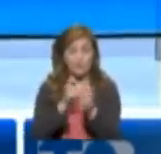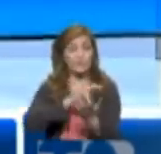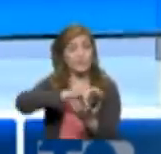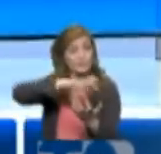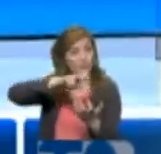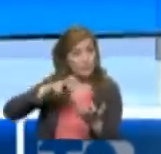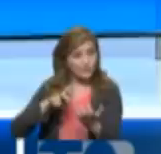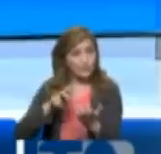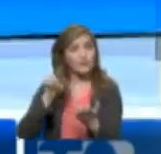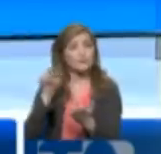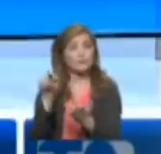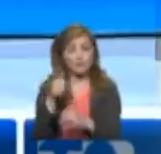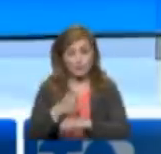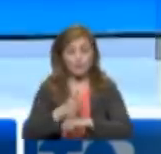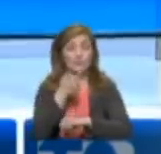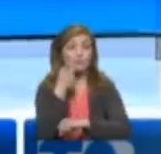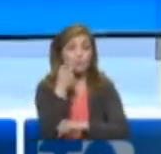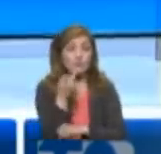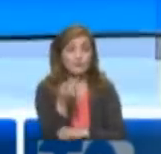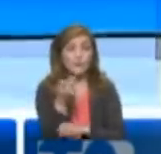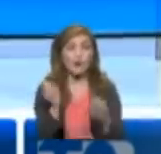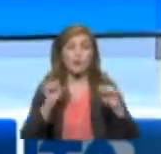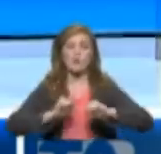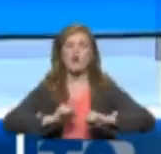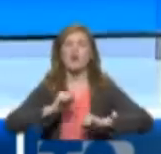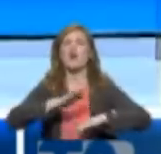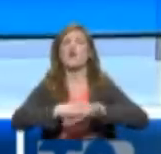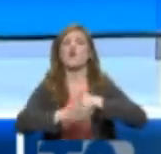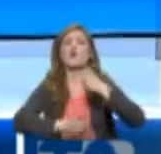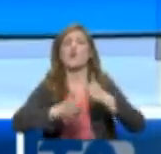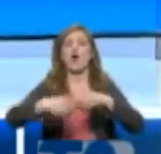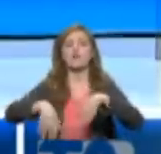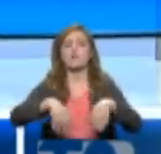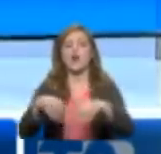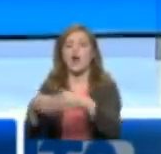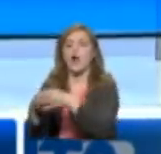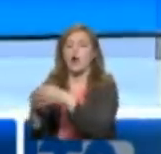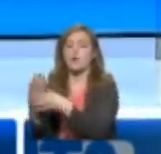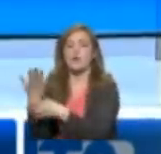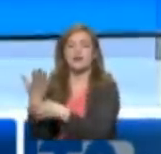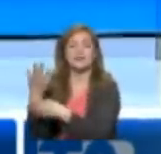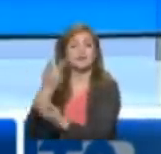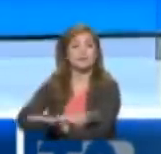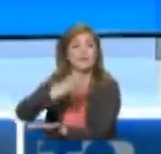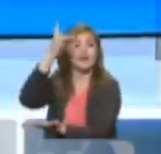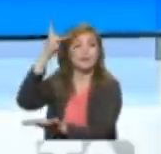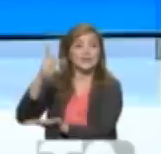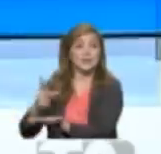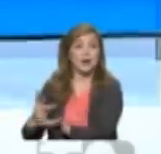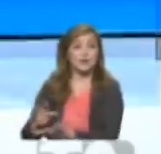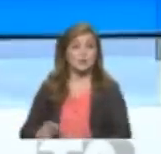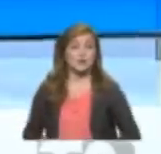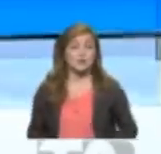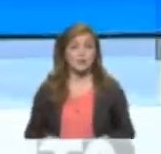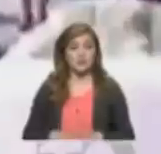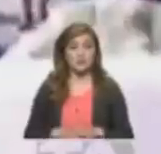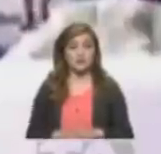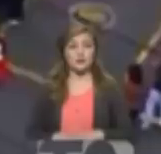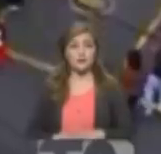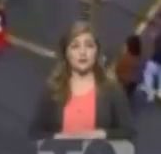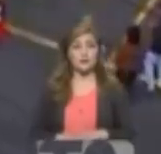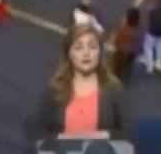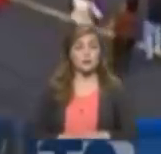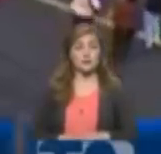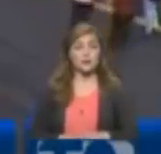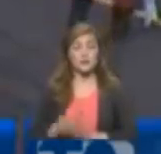autoridades de este organismo aseguran que no descartan su relación con una posible actividad volcánica del guagua pichincha un total de